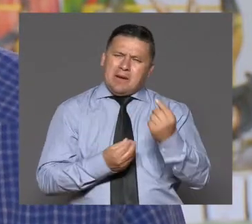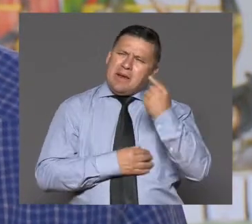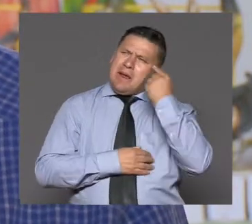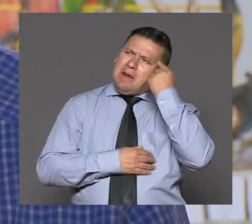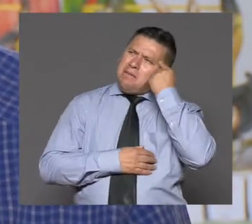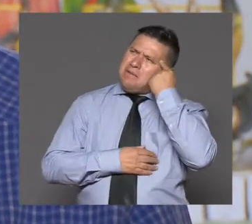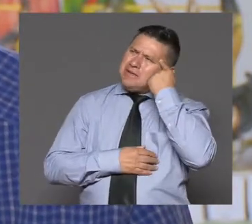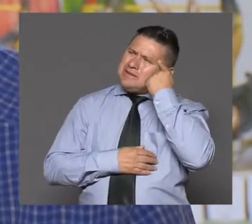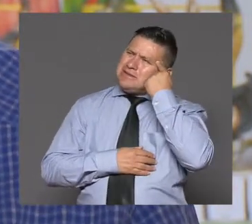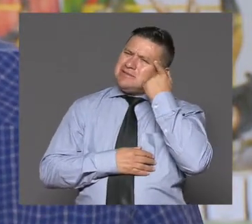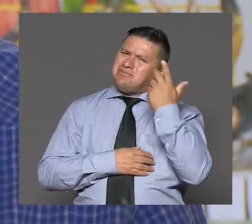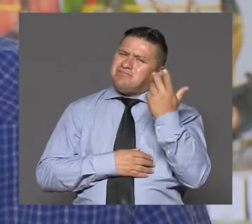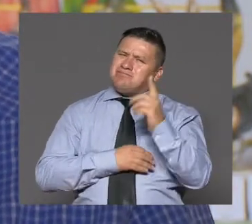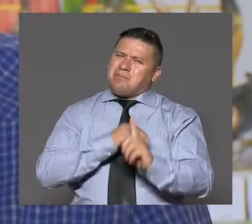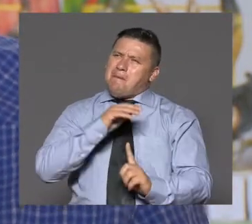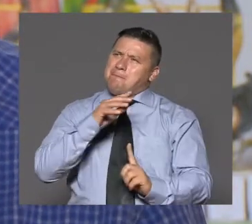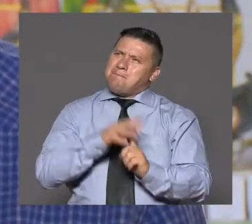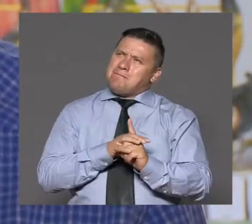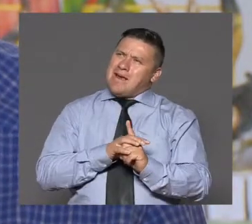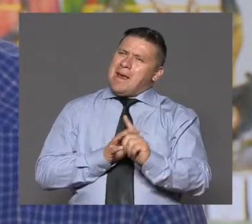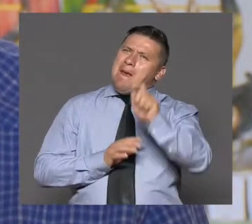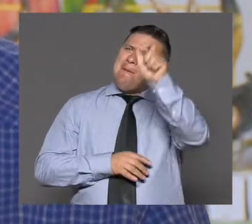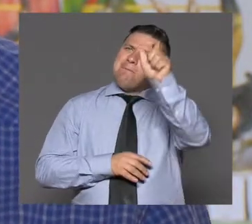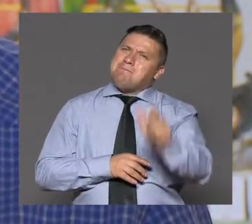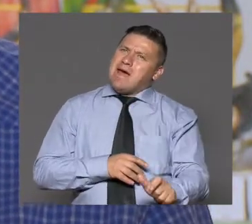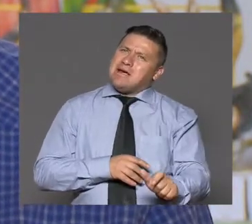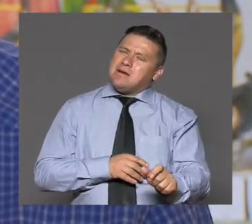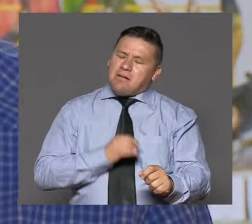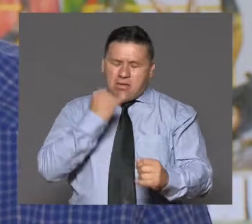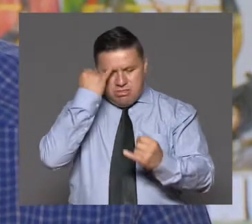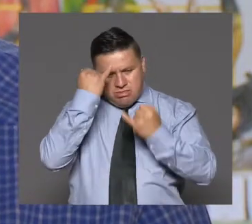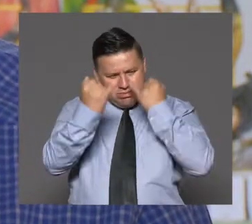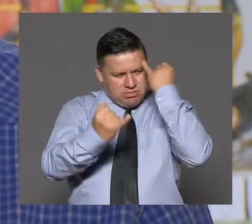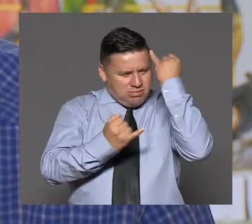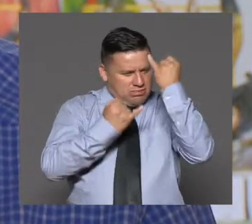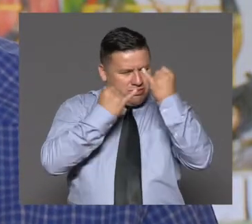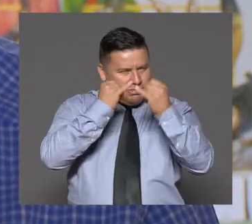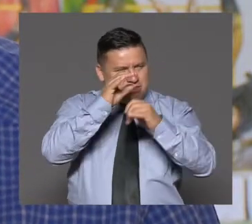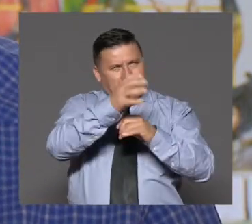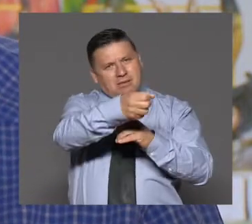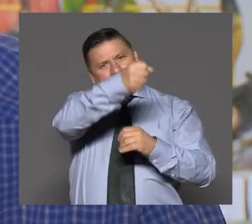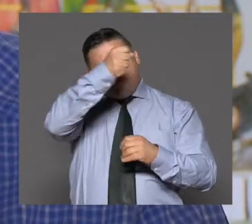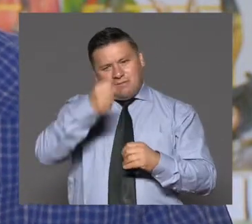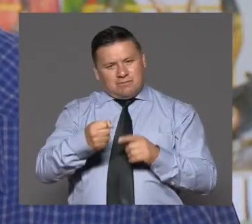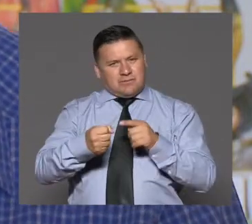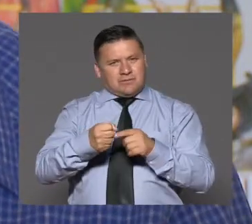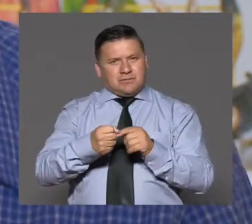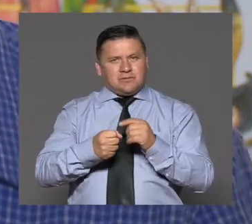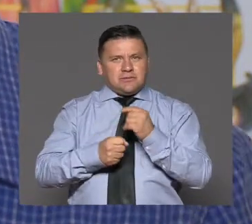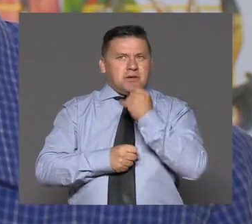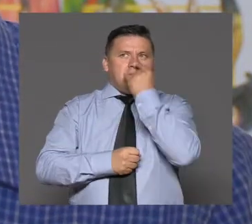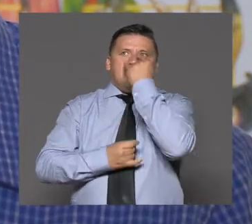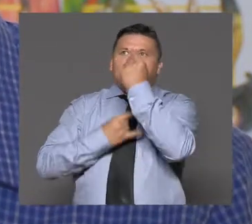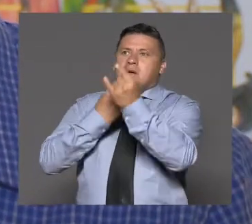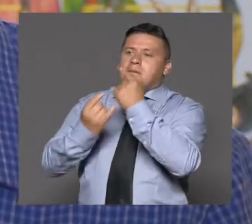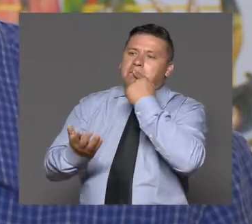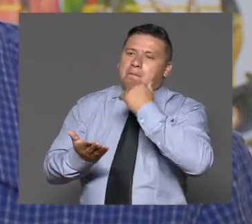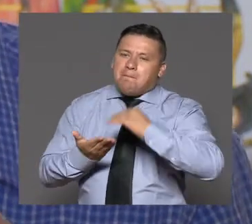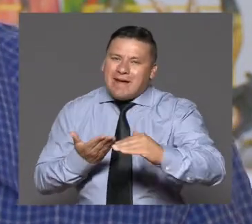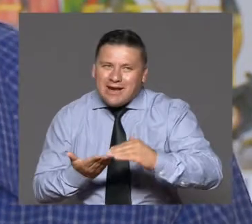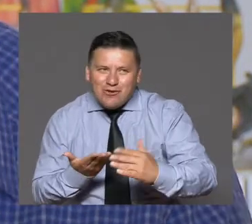pensaron en crear un personaje que fuera un atractivo de